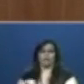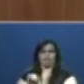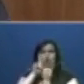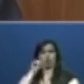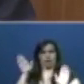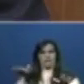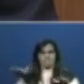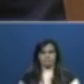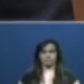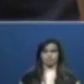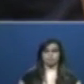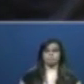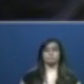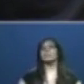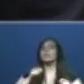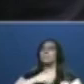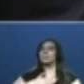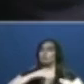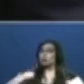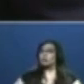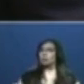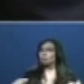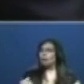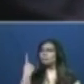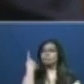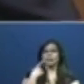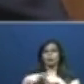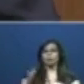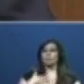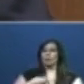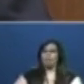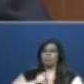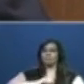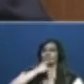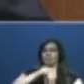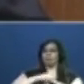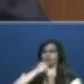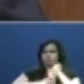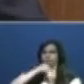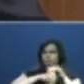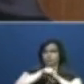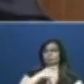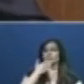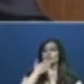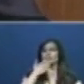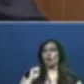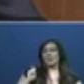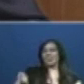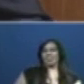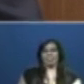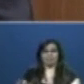uno de los aspectos de nuestro patrimonio natural que más pueden contribuir al objetivo de la recuperación económica es el de la riqueza